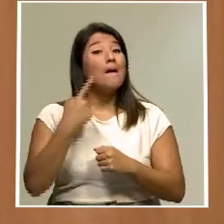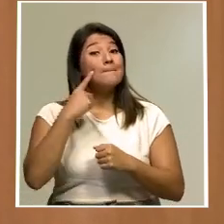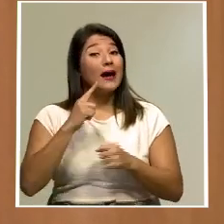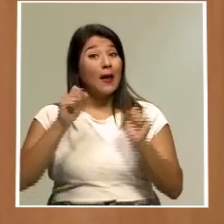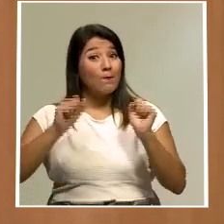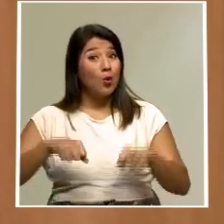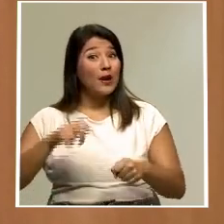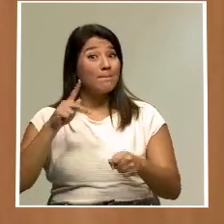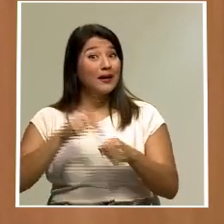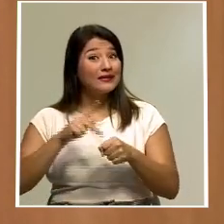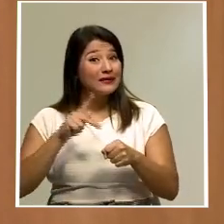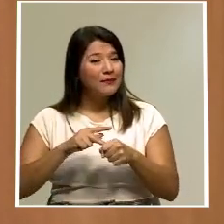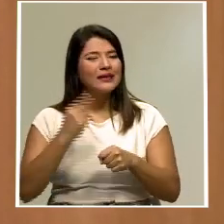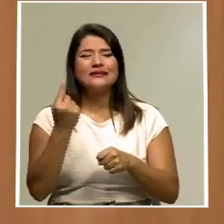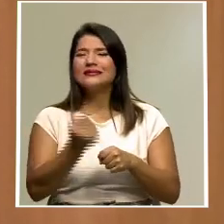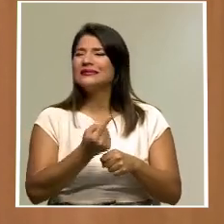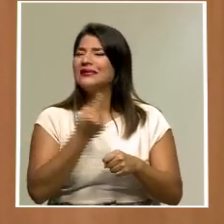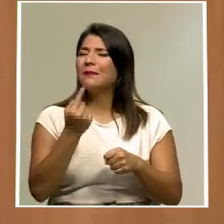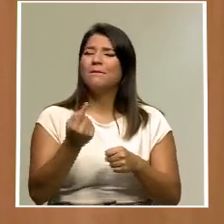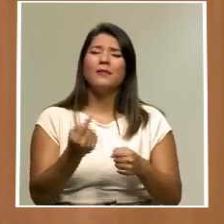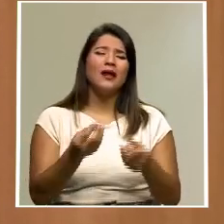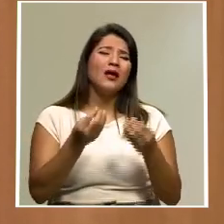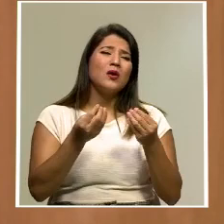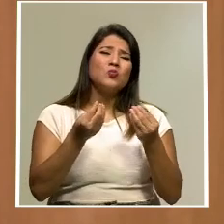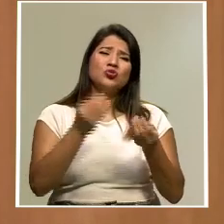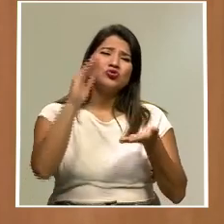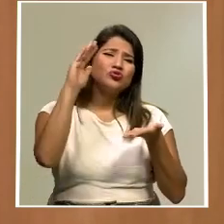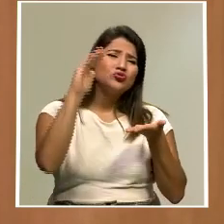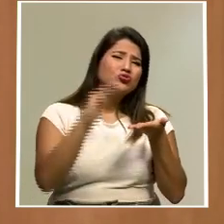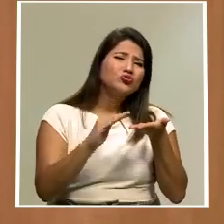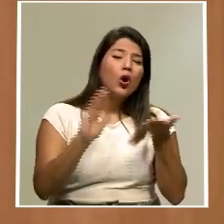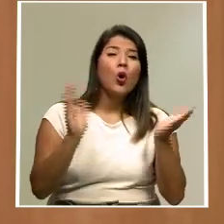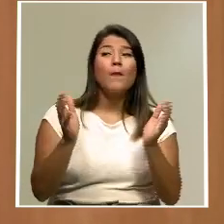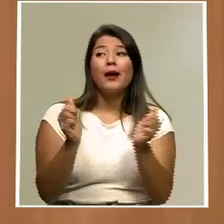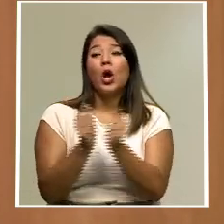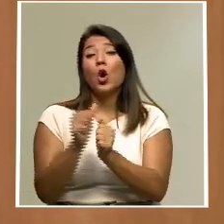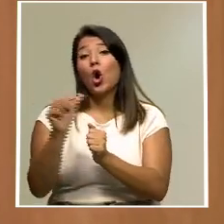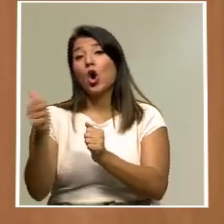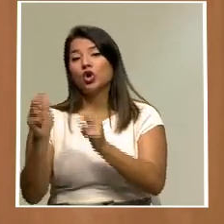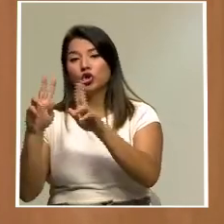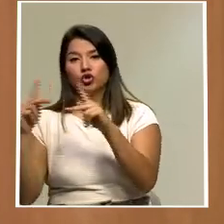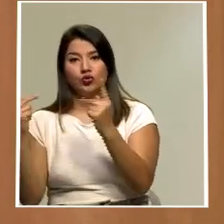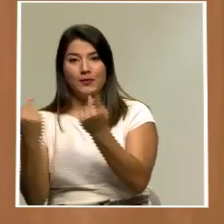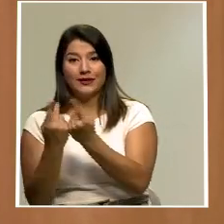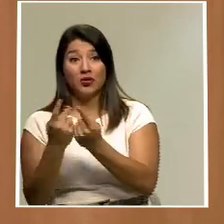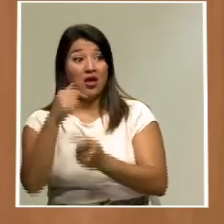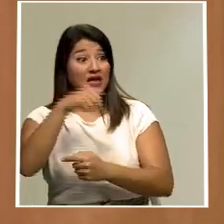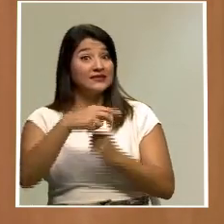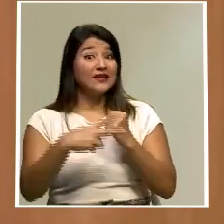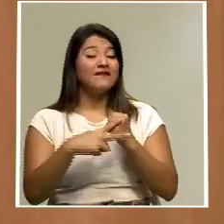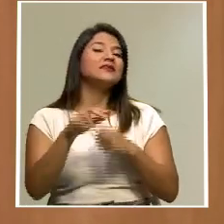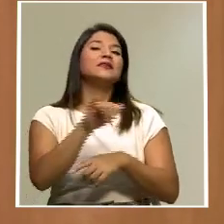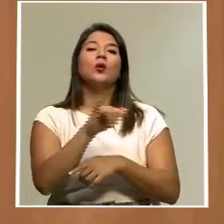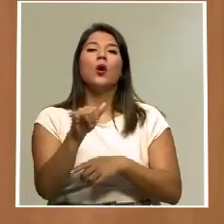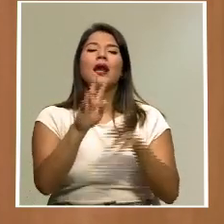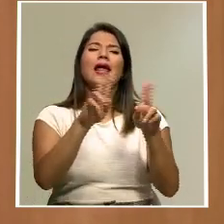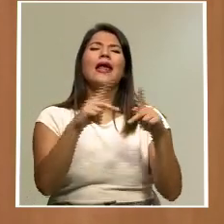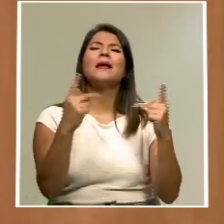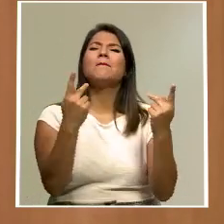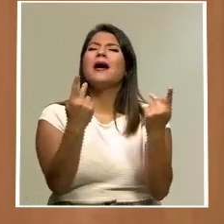muy por debajo de lo que han sido los partidos más tradicionales. Esta no será la excepción. El partido mantendrá